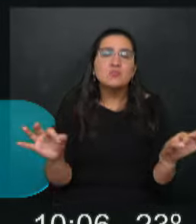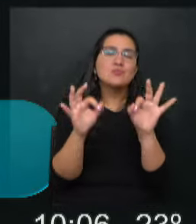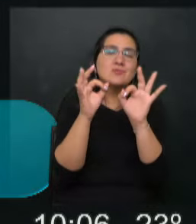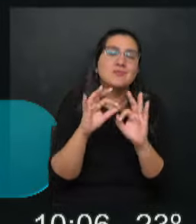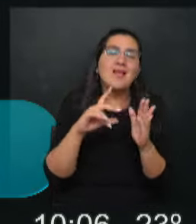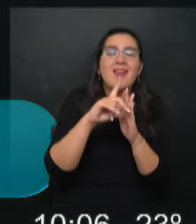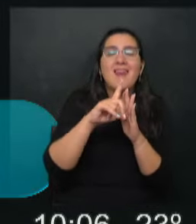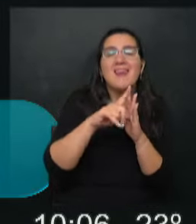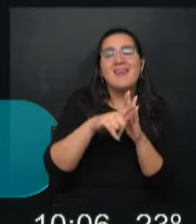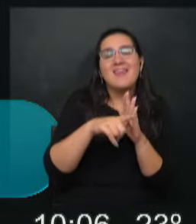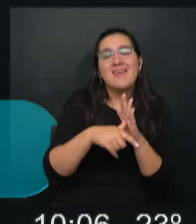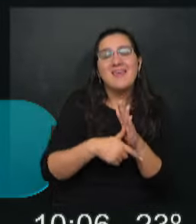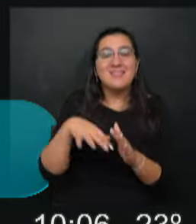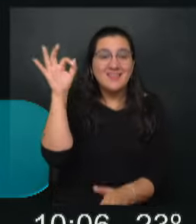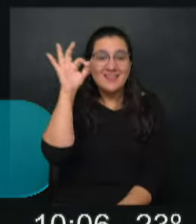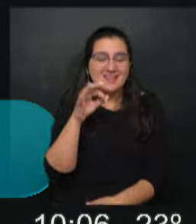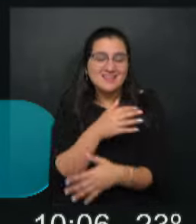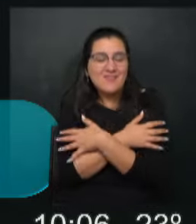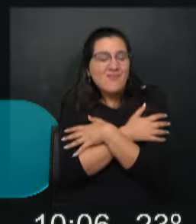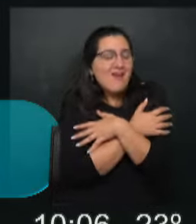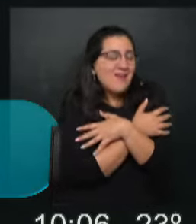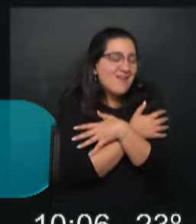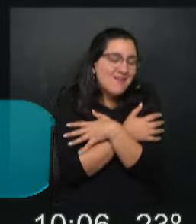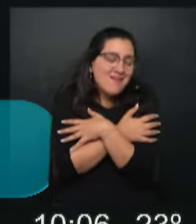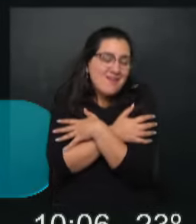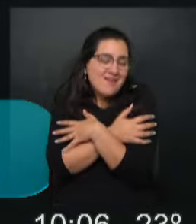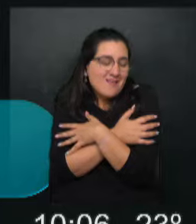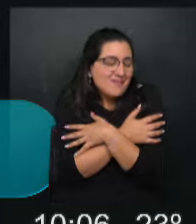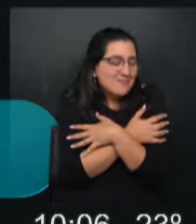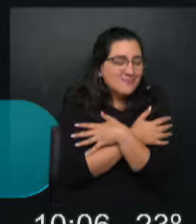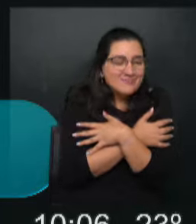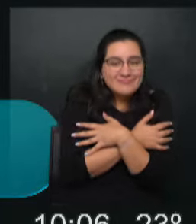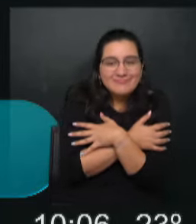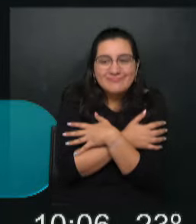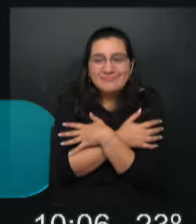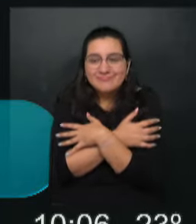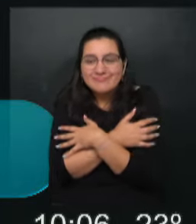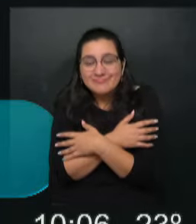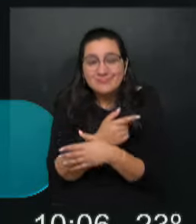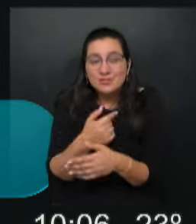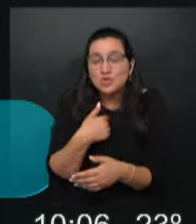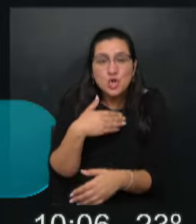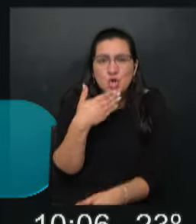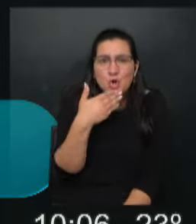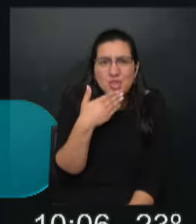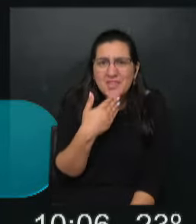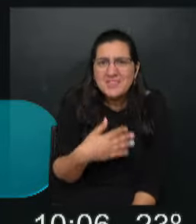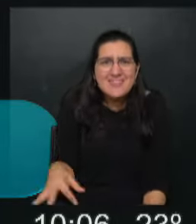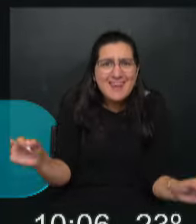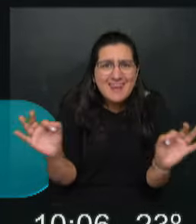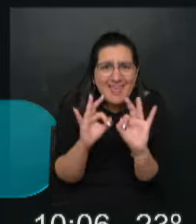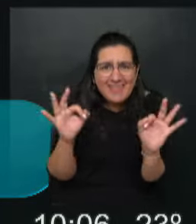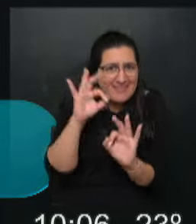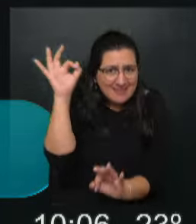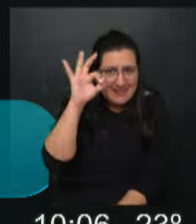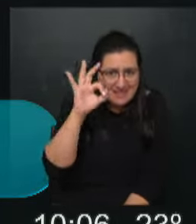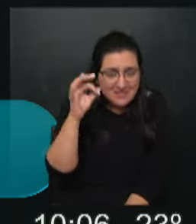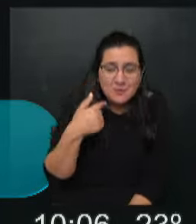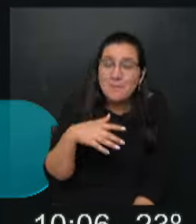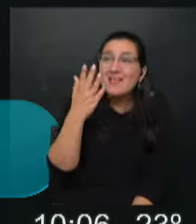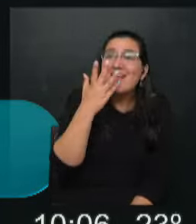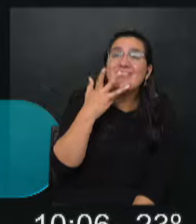inglés que se bailaba mucho y se escuchaba mucho. Yo no entendía una sola palabra, pues yo no hablo inglés. Ahora,